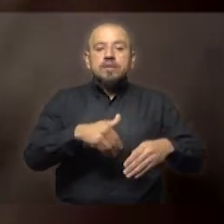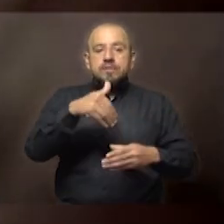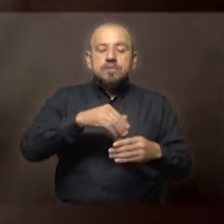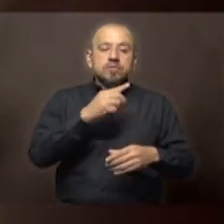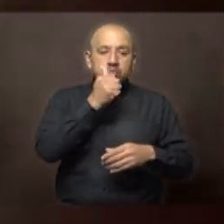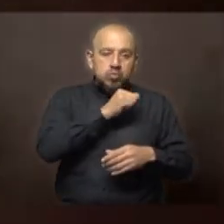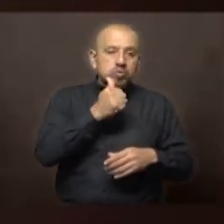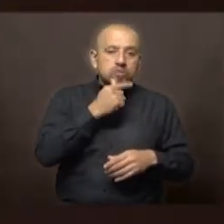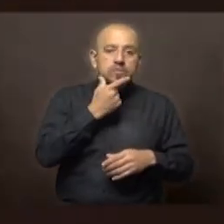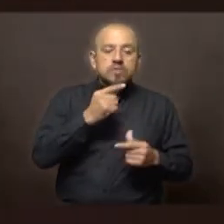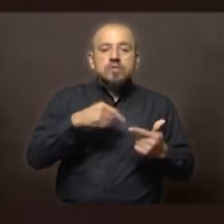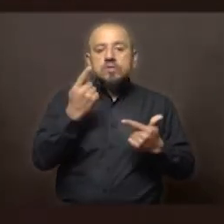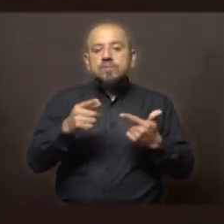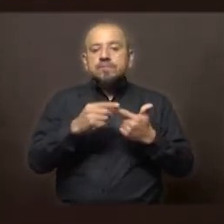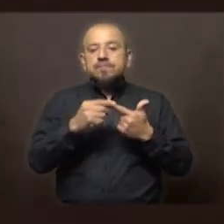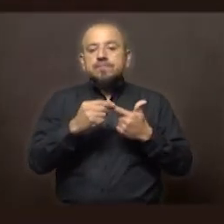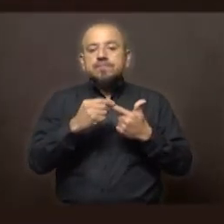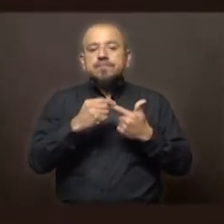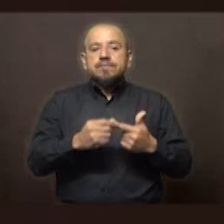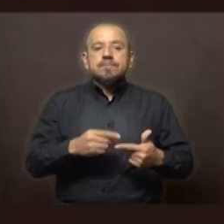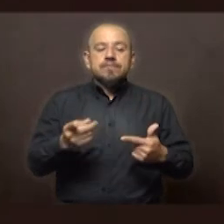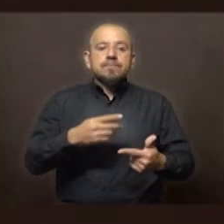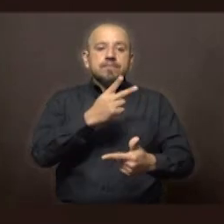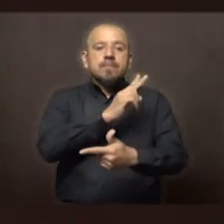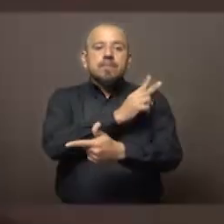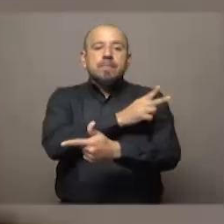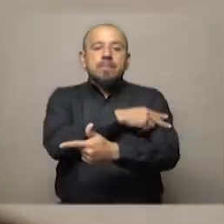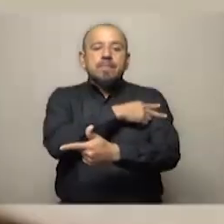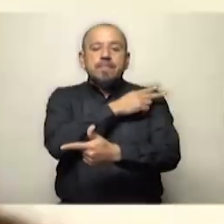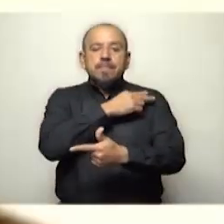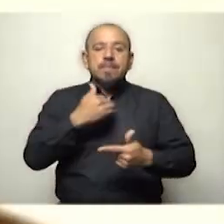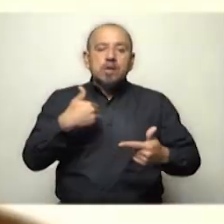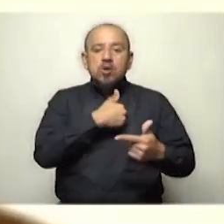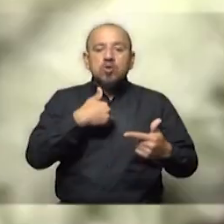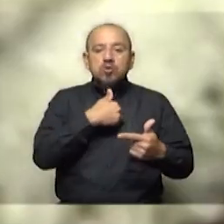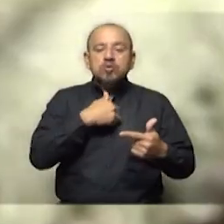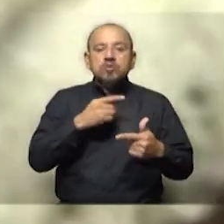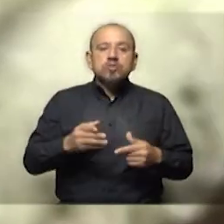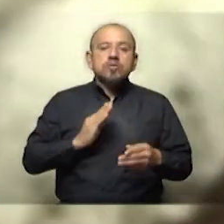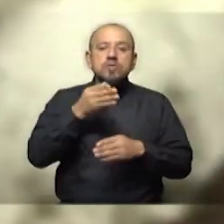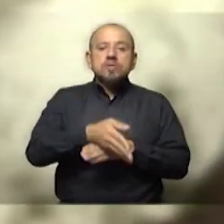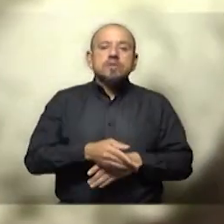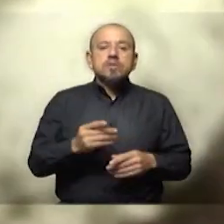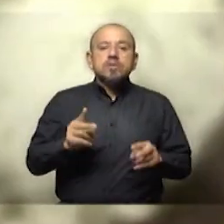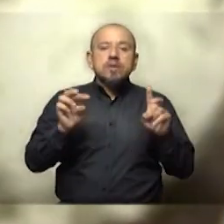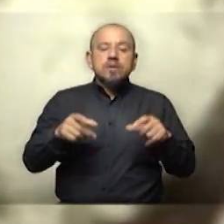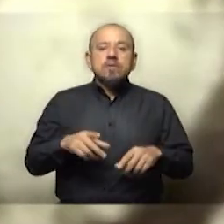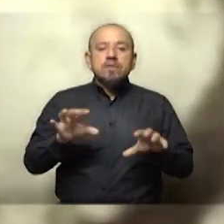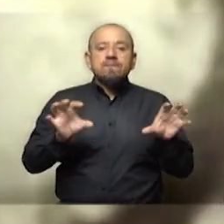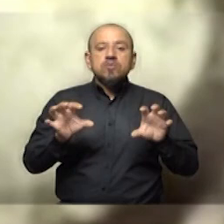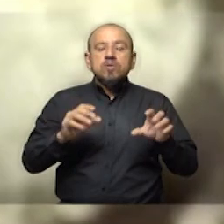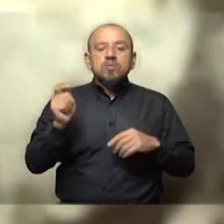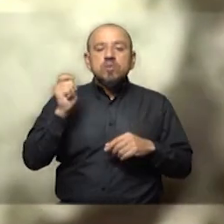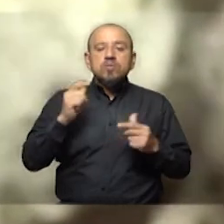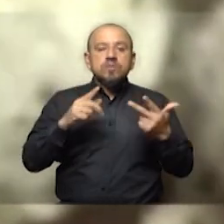solución el otro tiene que ver con los cargos públicos el acceso a los cargos públicos el acceso a las carreras y el otro tema